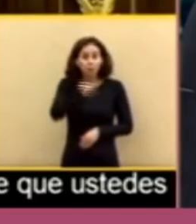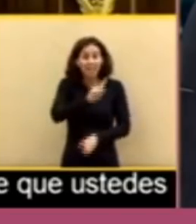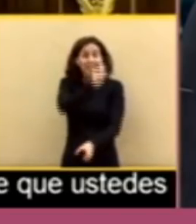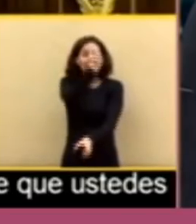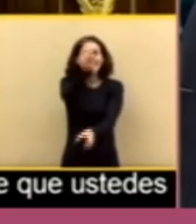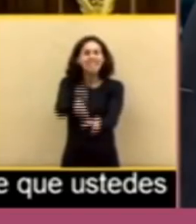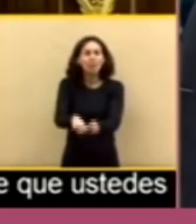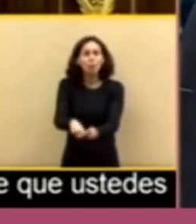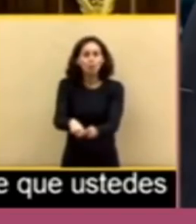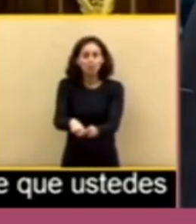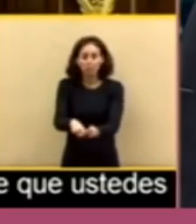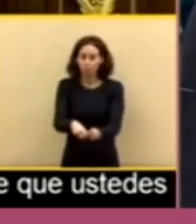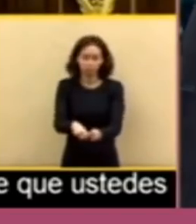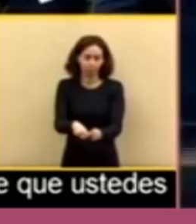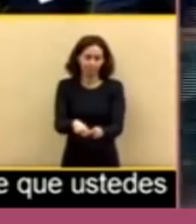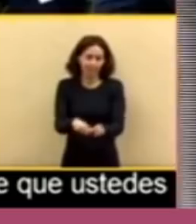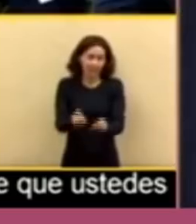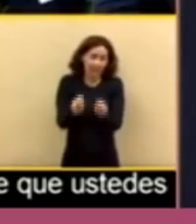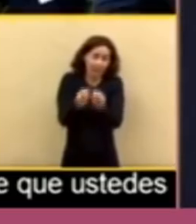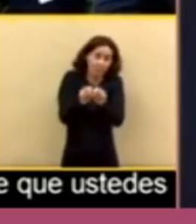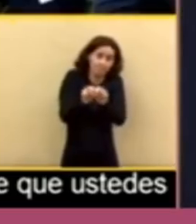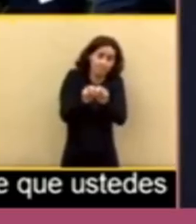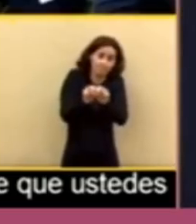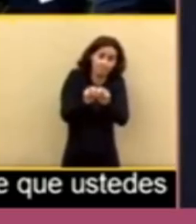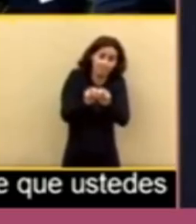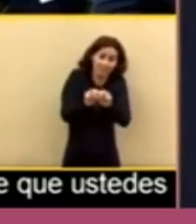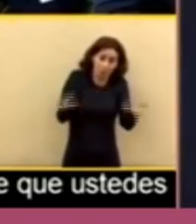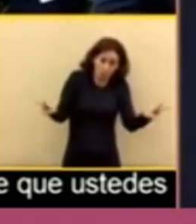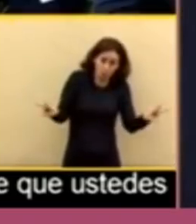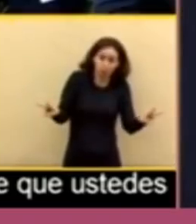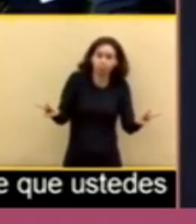de Bildu o de lo que sea,